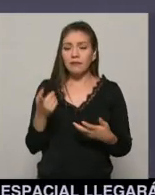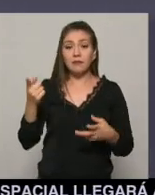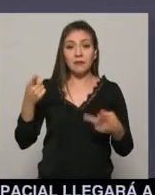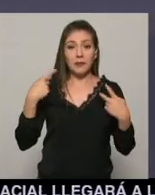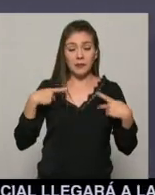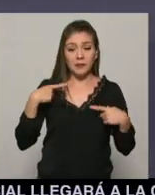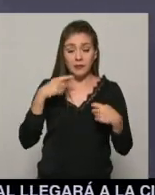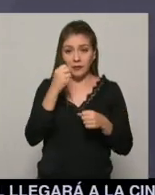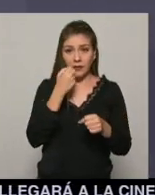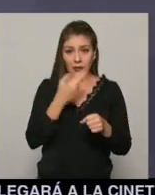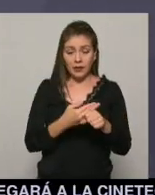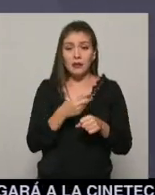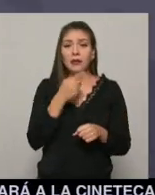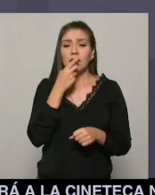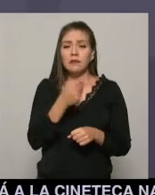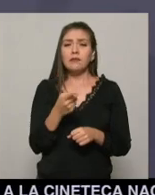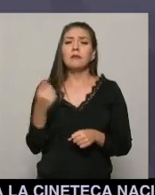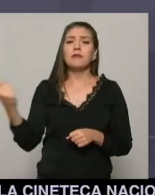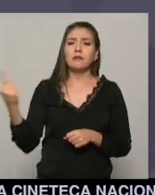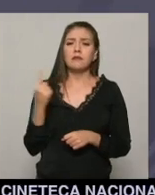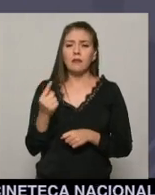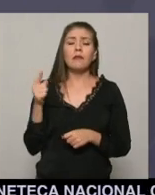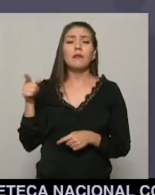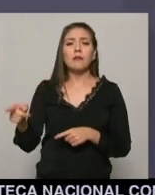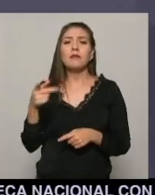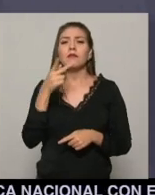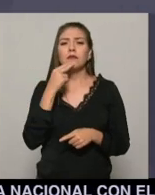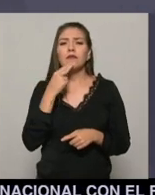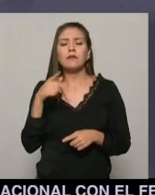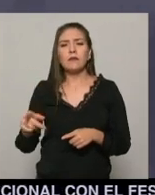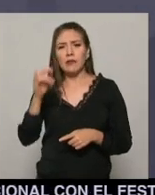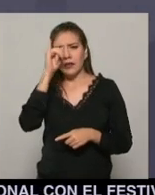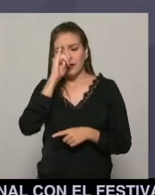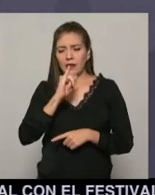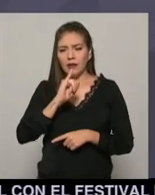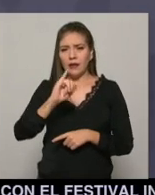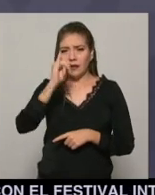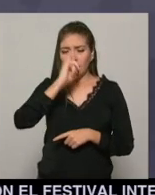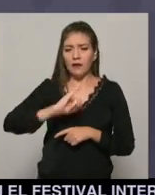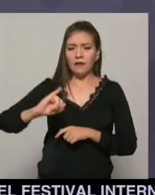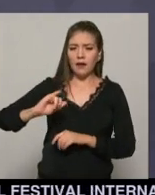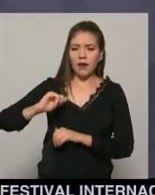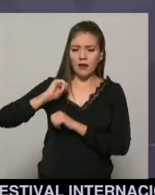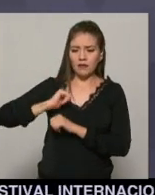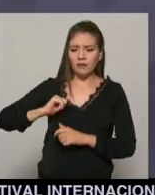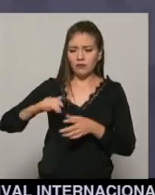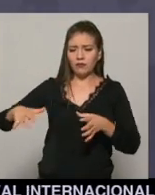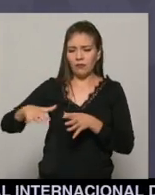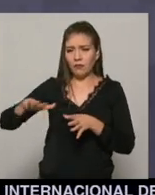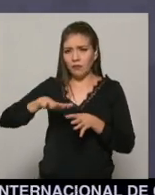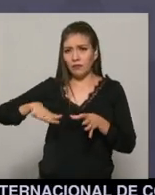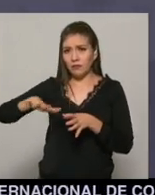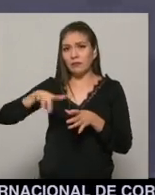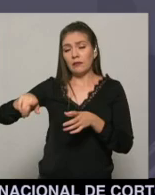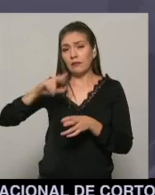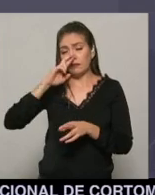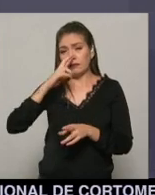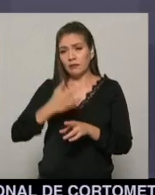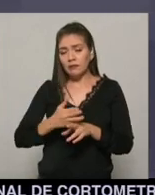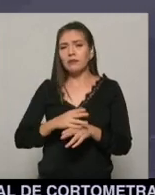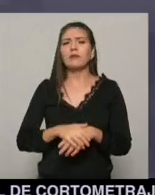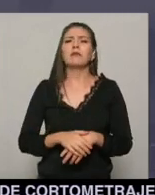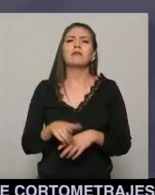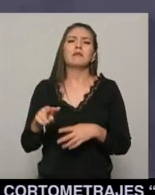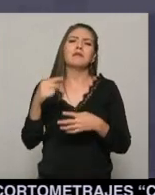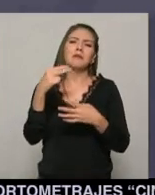salido a decir, aquí está el comandante o el jefe de sector responsable, está sujeto a disposición de una investigación, está Juan N., Pedro